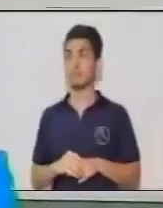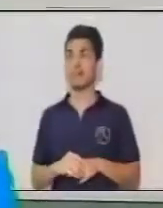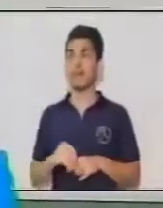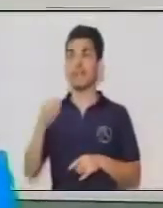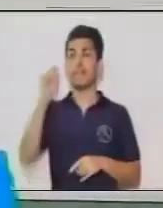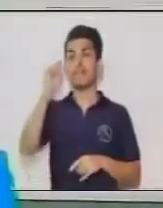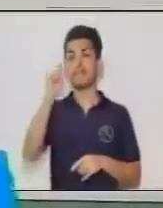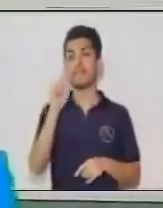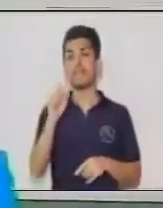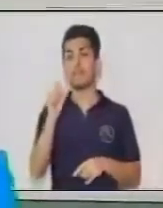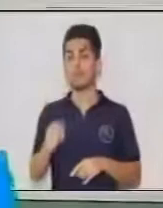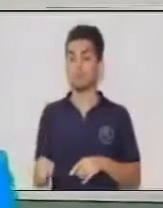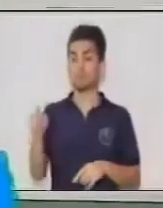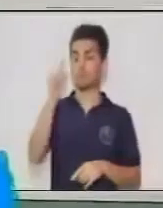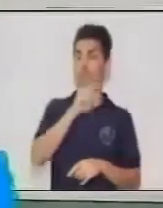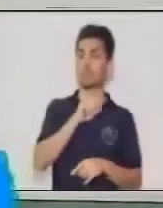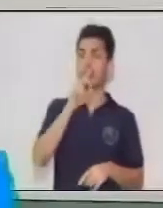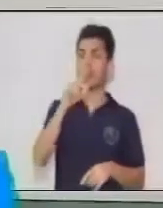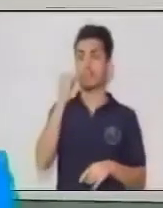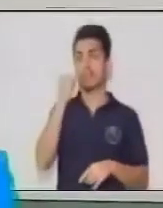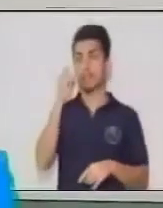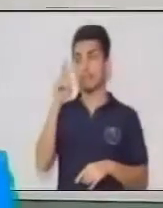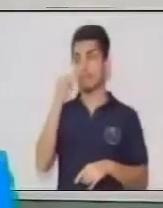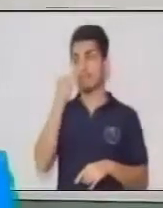dividido el divisor.